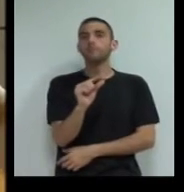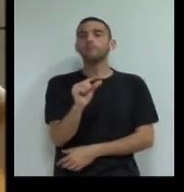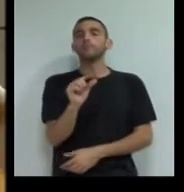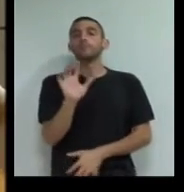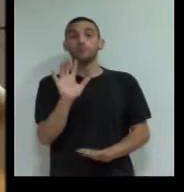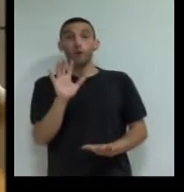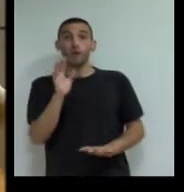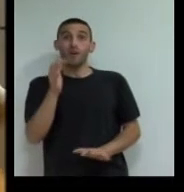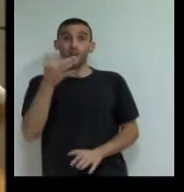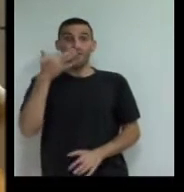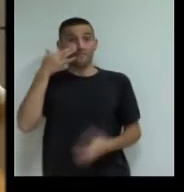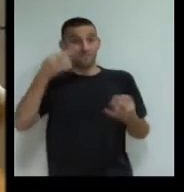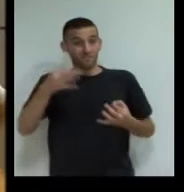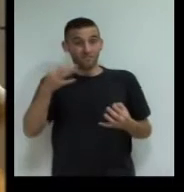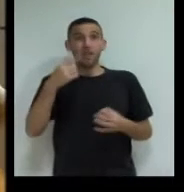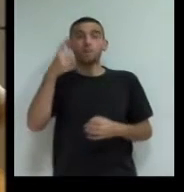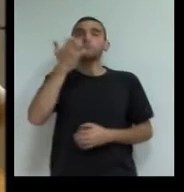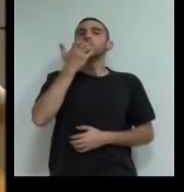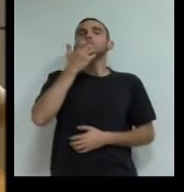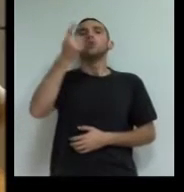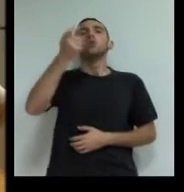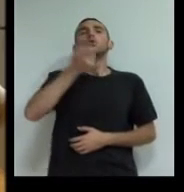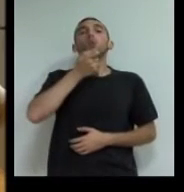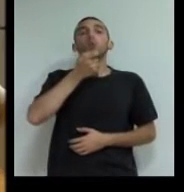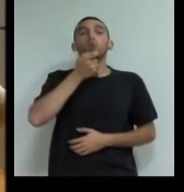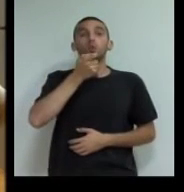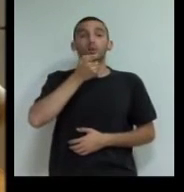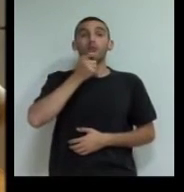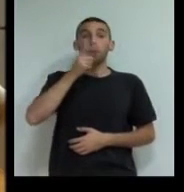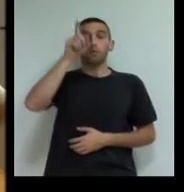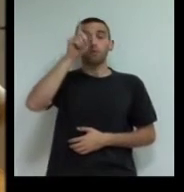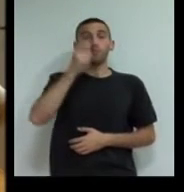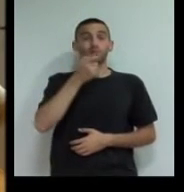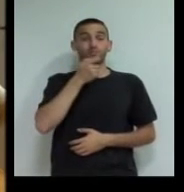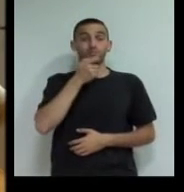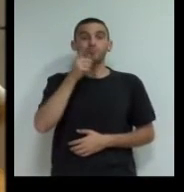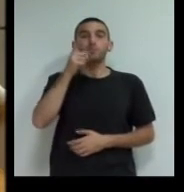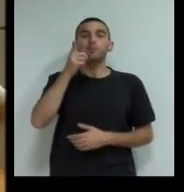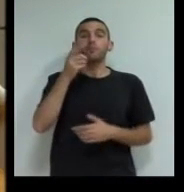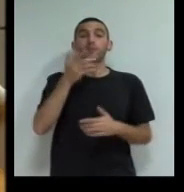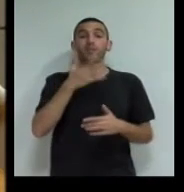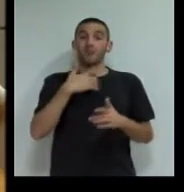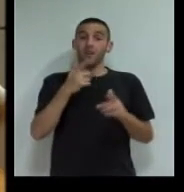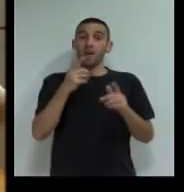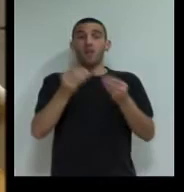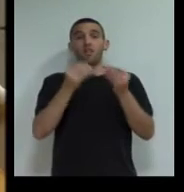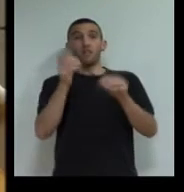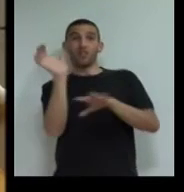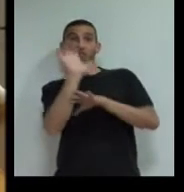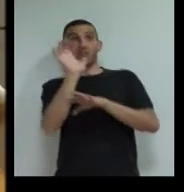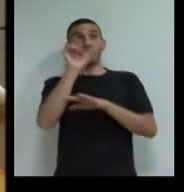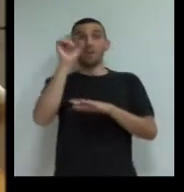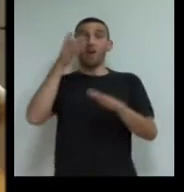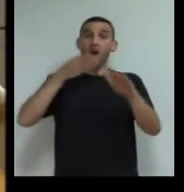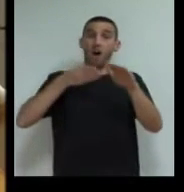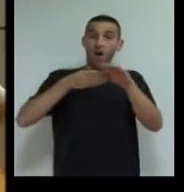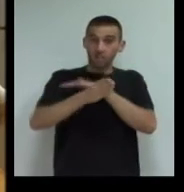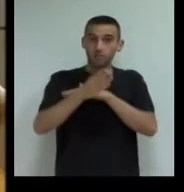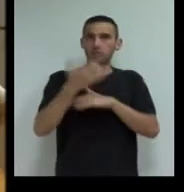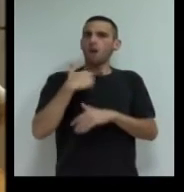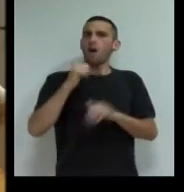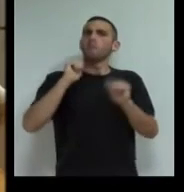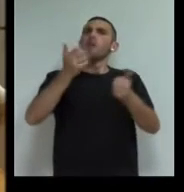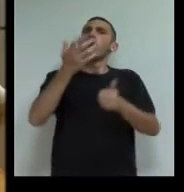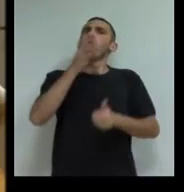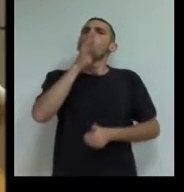es que en el Reino Unido, cuando se dan sesiones accesibles, y esto hace ya 4 años, es decir, no